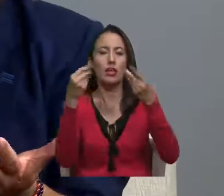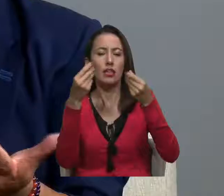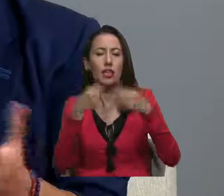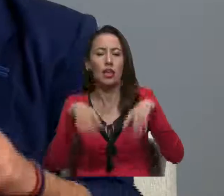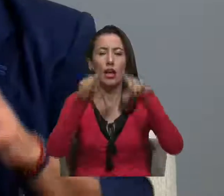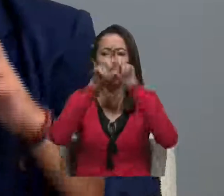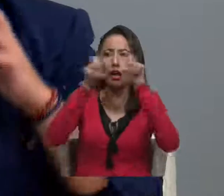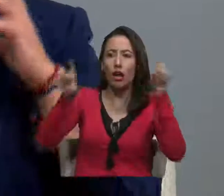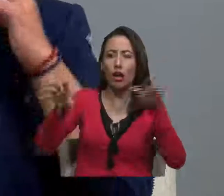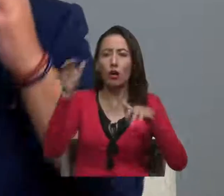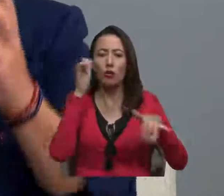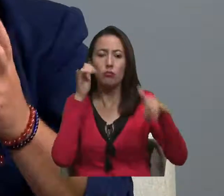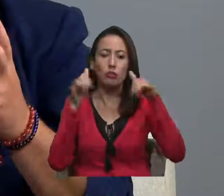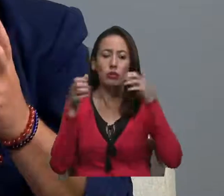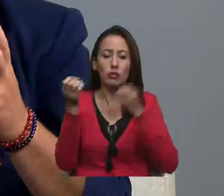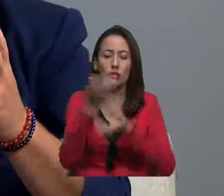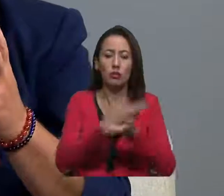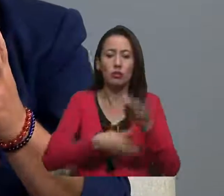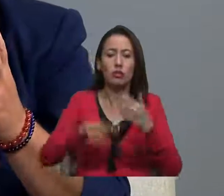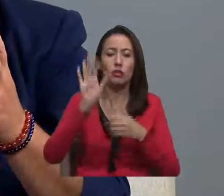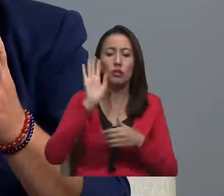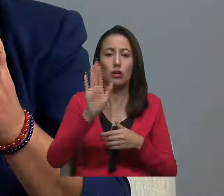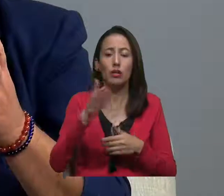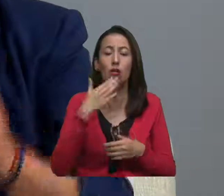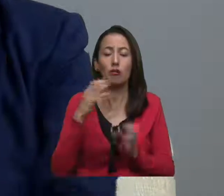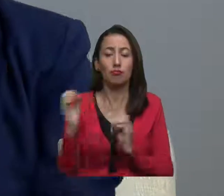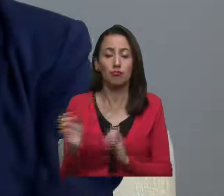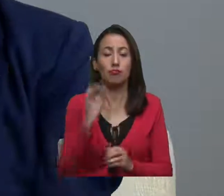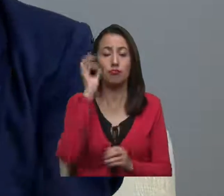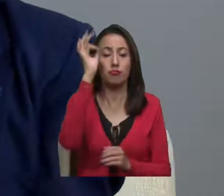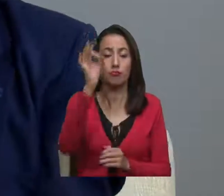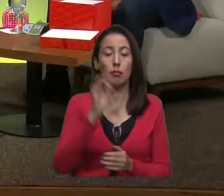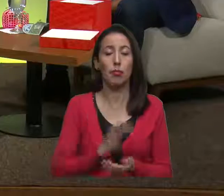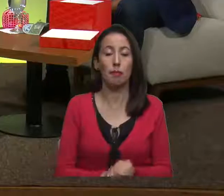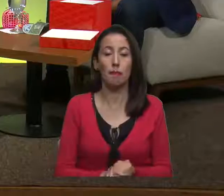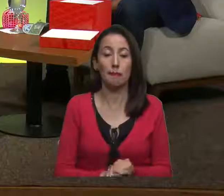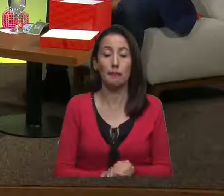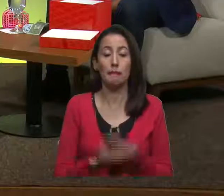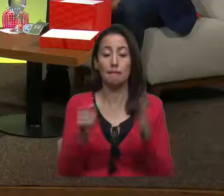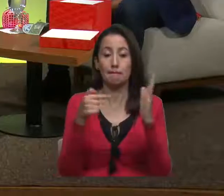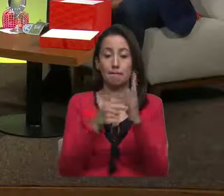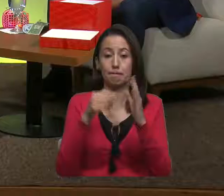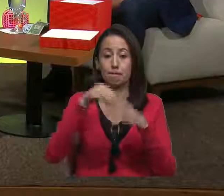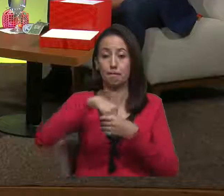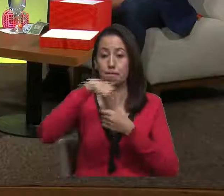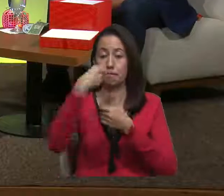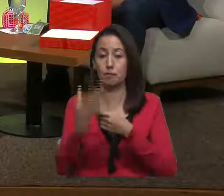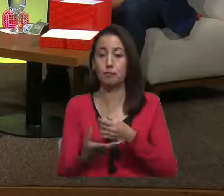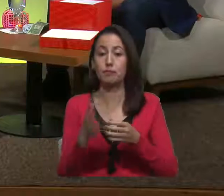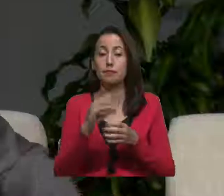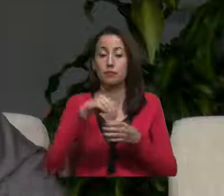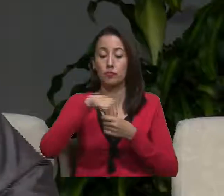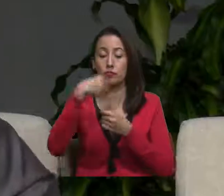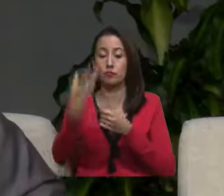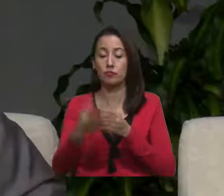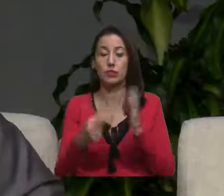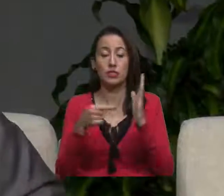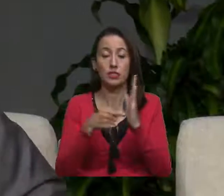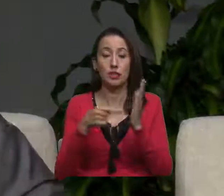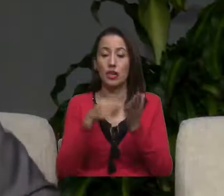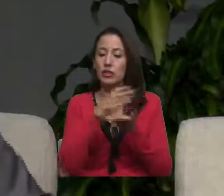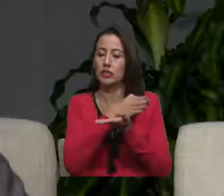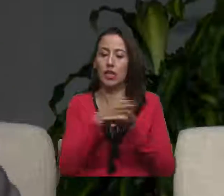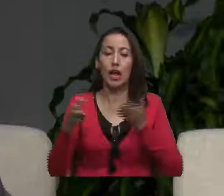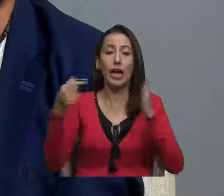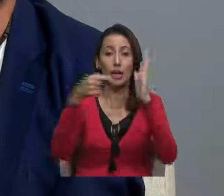las telefónicas en términos de títulos al valor futuro y el impuesto a la salida de divisas por ejemplo que es un tema que siempre se elimina se